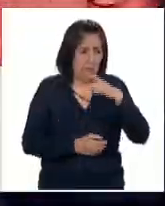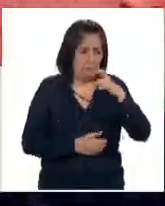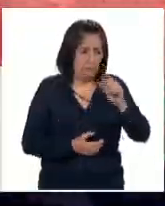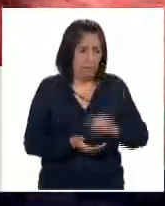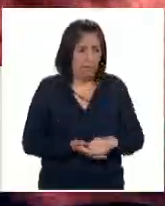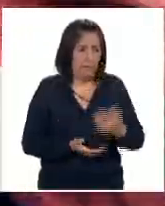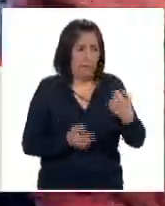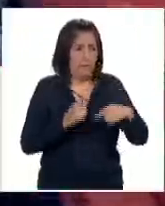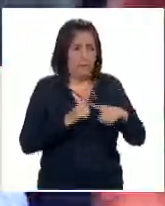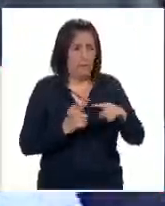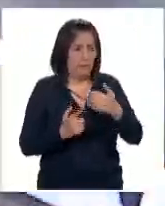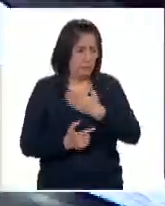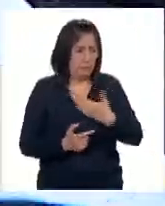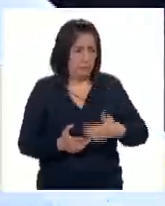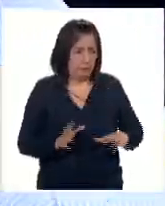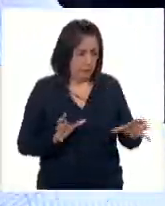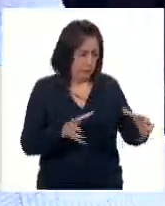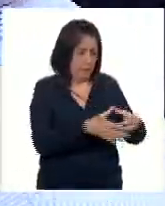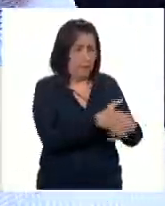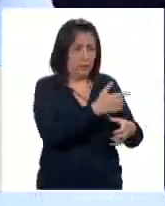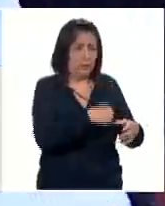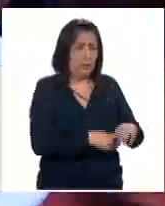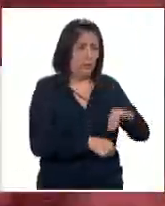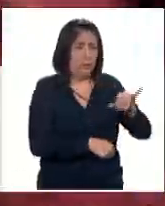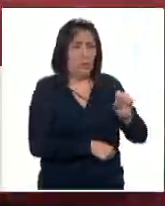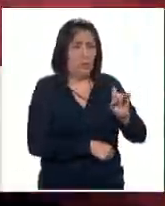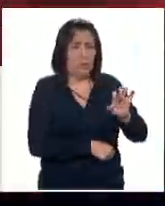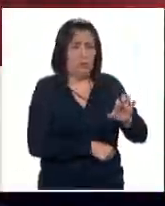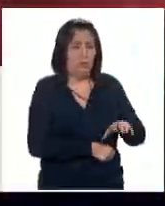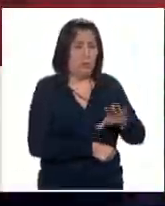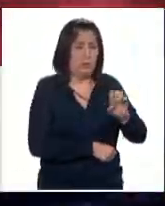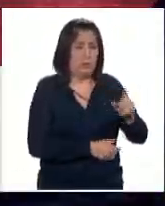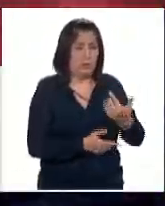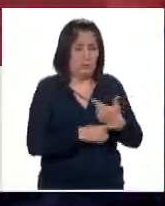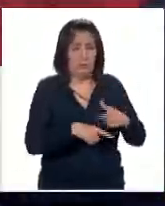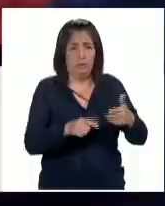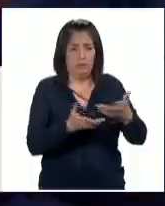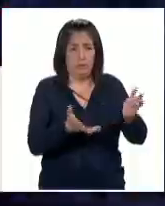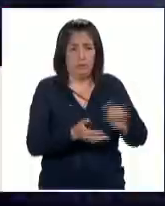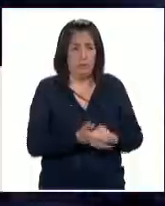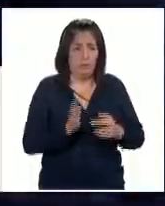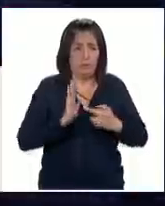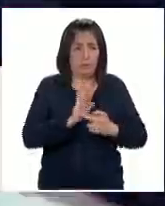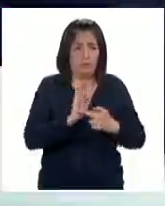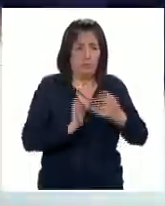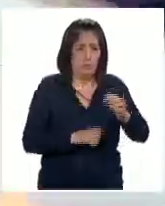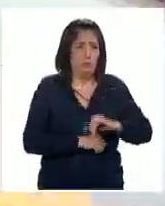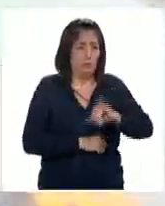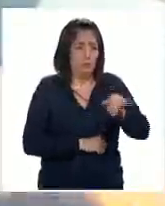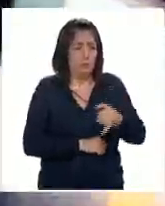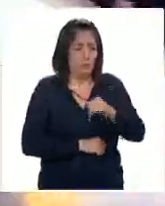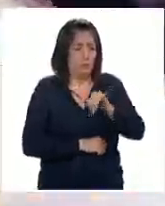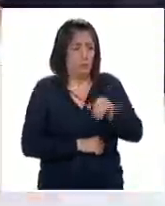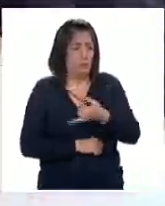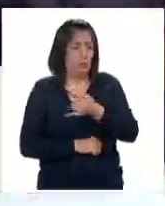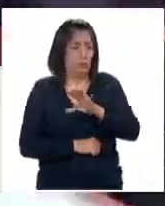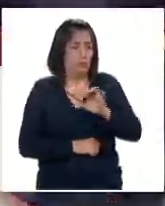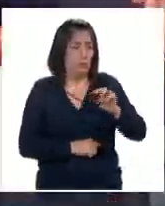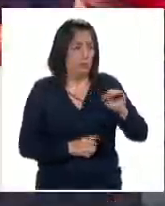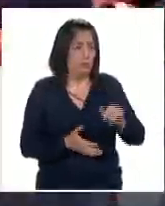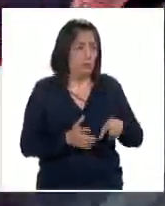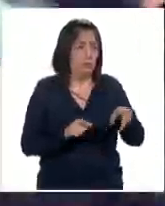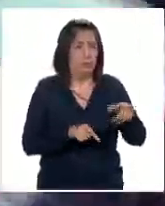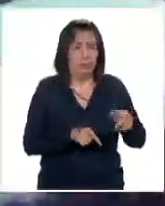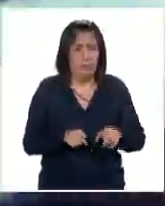el expresidente del directorio de IGSA, José Castillo Dibós, fue liberado, junto al representante de JJ Camet, Fernando Gonzalo